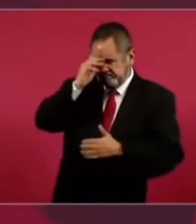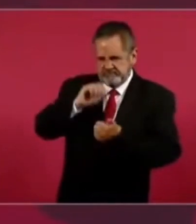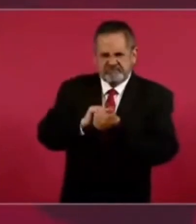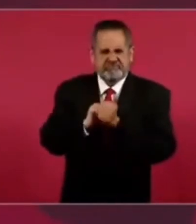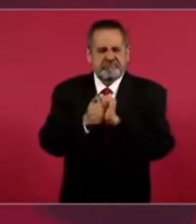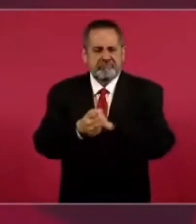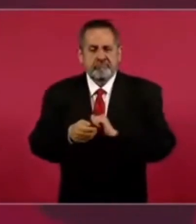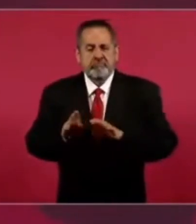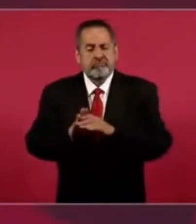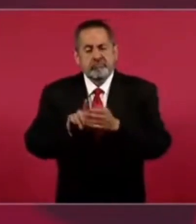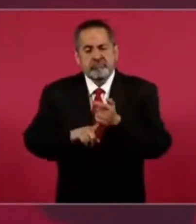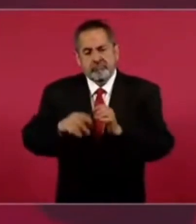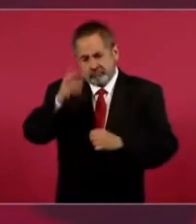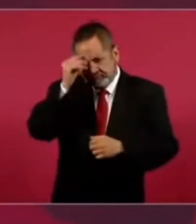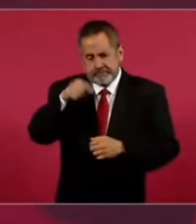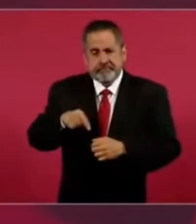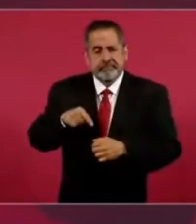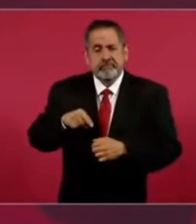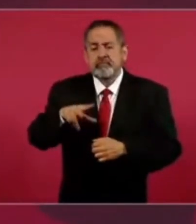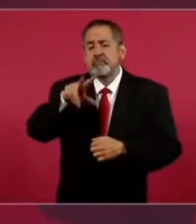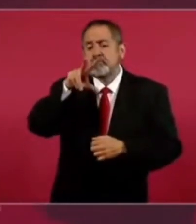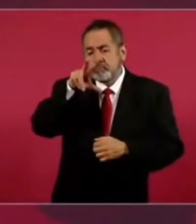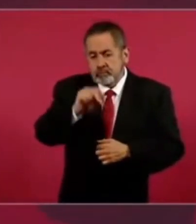en la escuela de la no violencia,